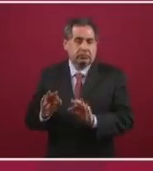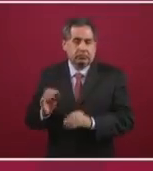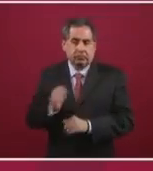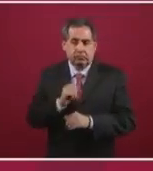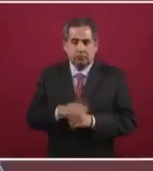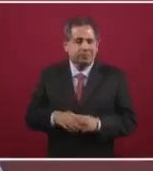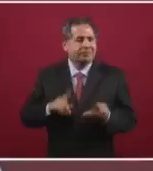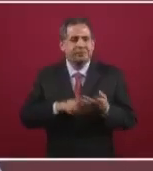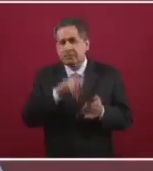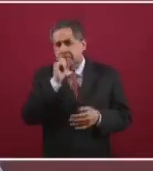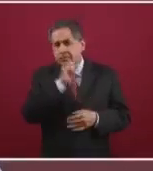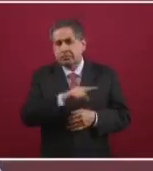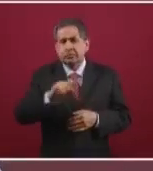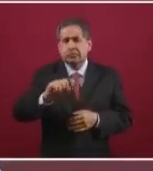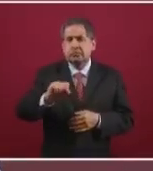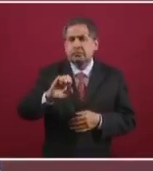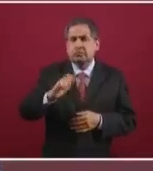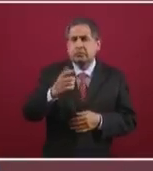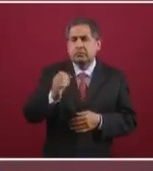Gobernación,